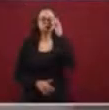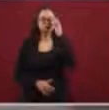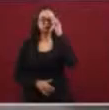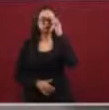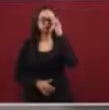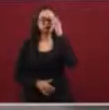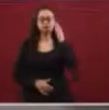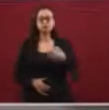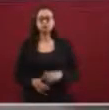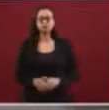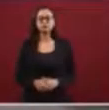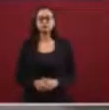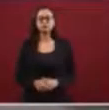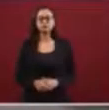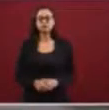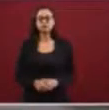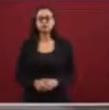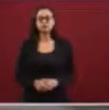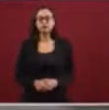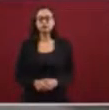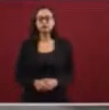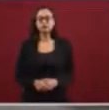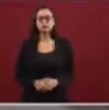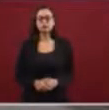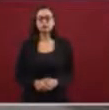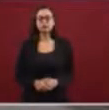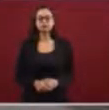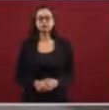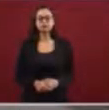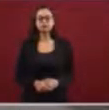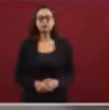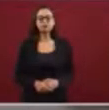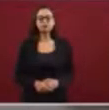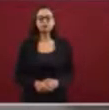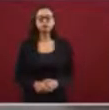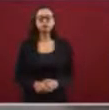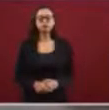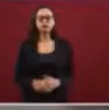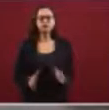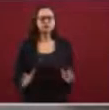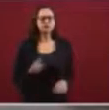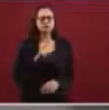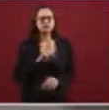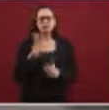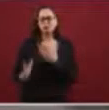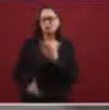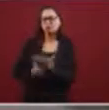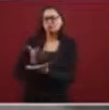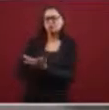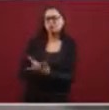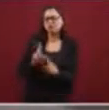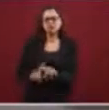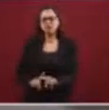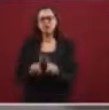Empresarial que ha estado muy ligado a su gobierno. Pero ellos lo plantean de otra manera.